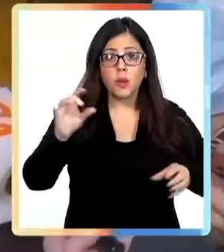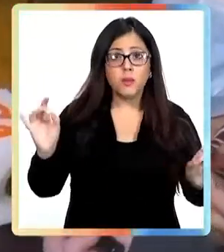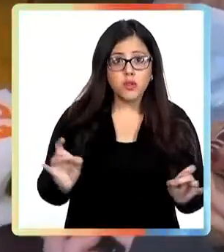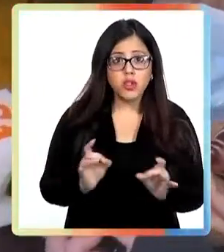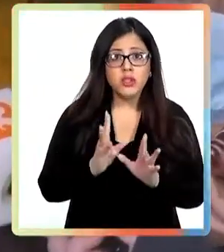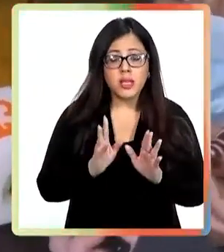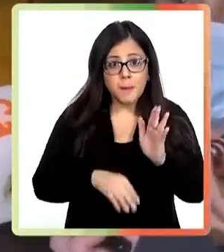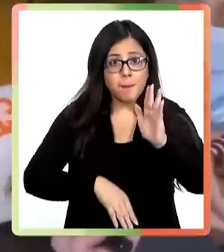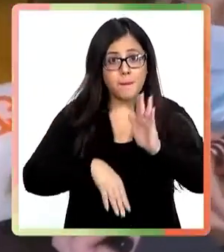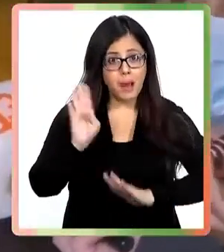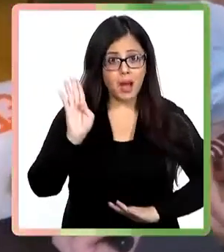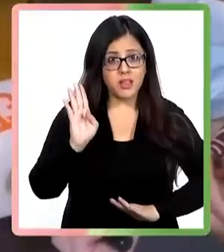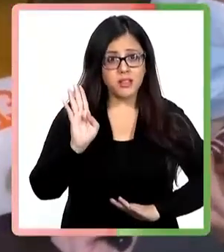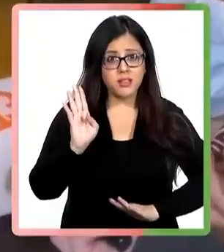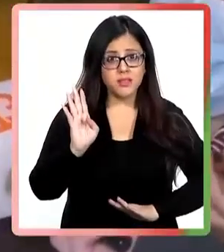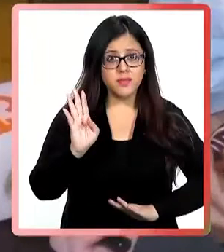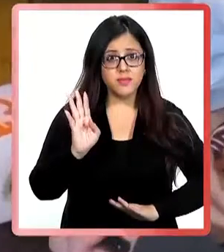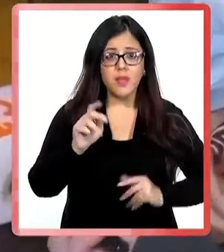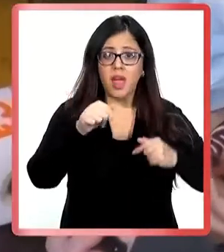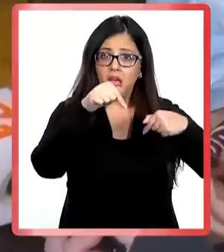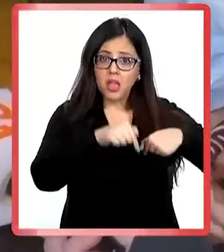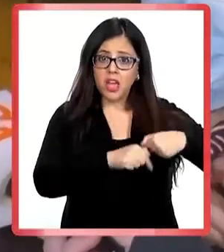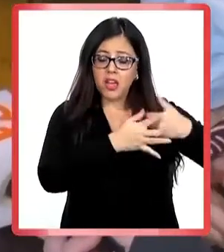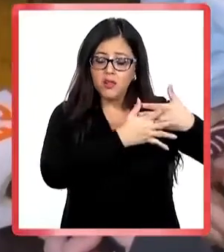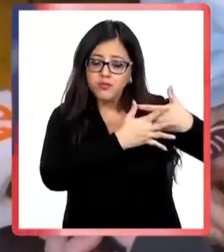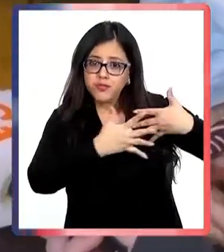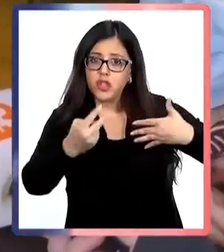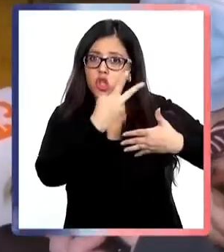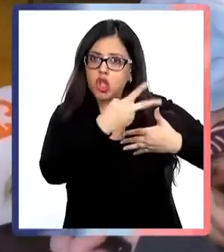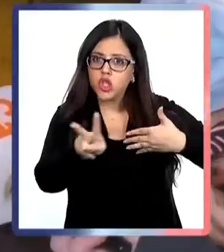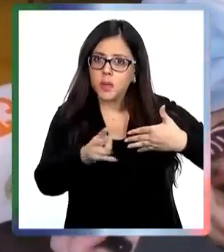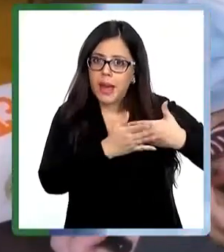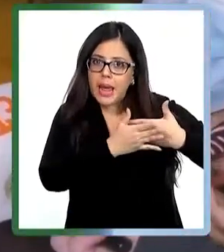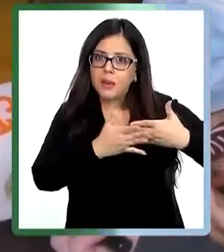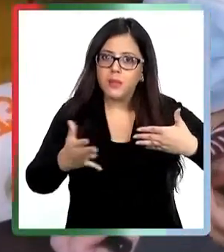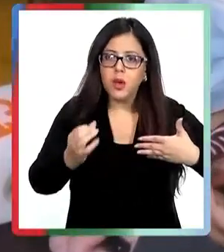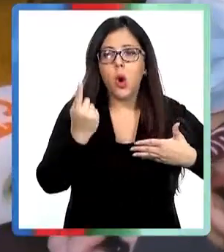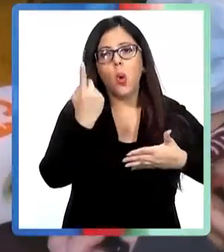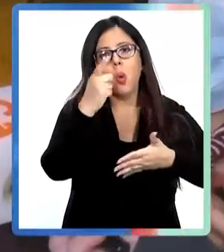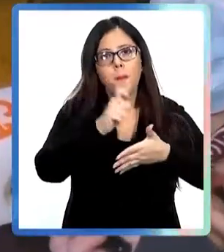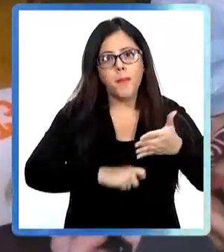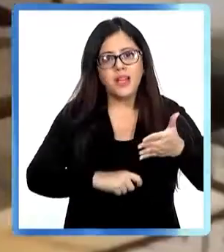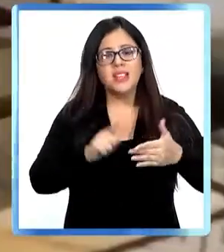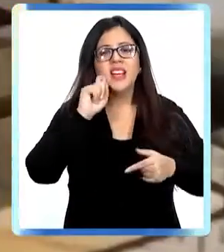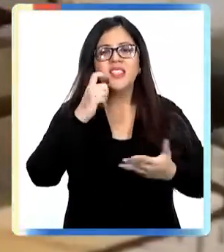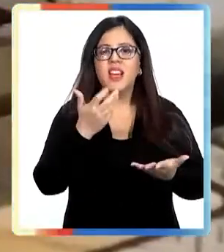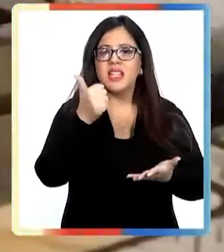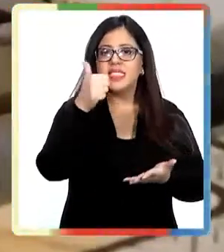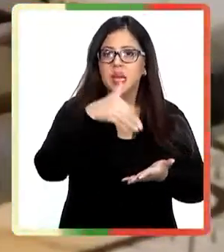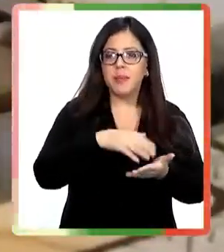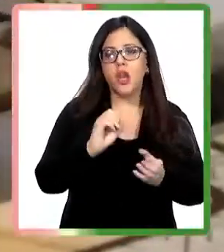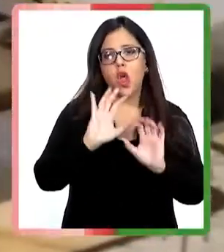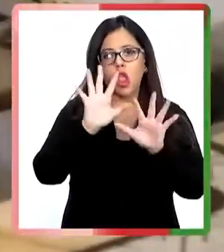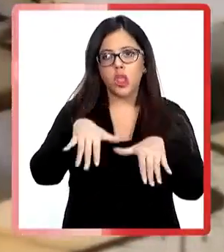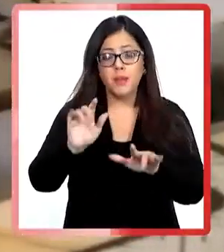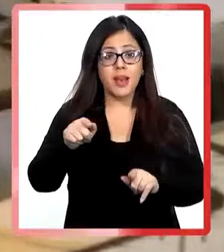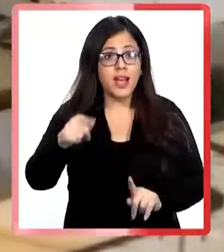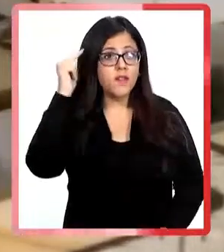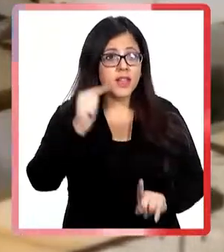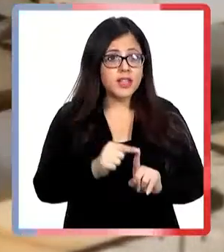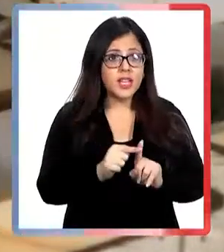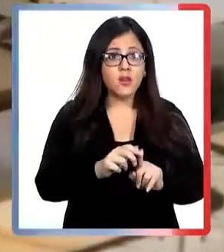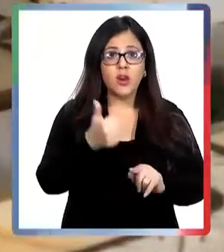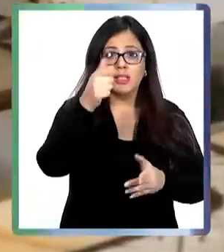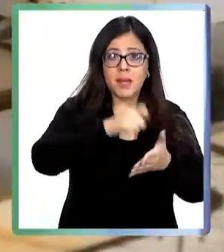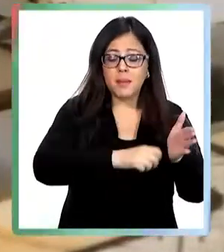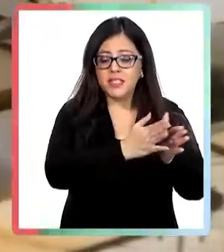tener más cilindros de aquí a 2 semanas más o un mes más, serán 6.000 o 10.000. La idea es llegar en 6